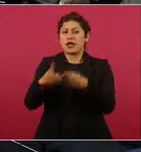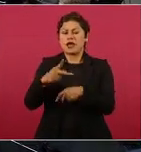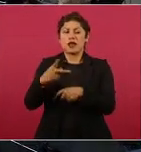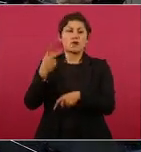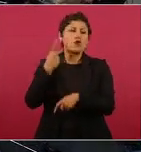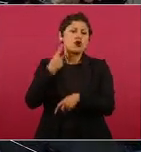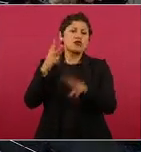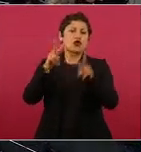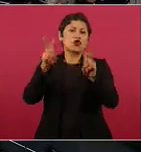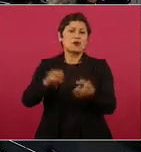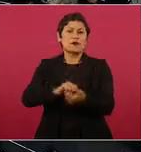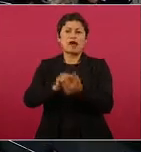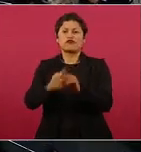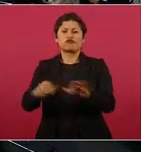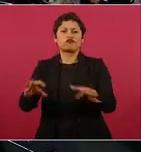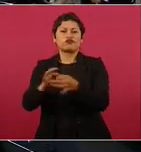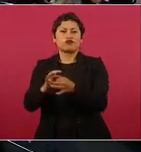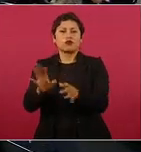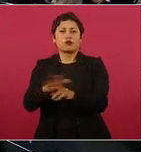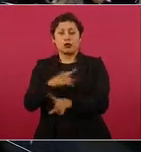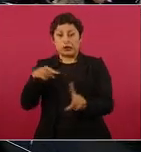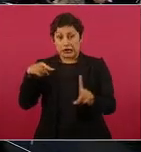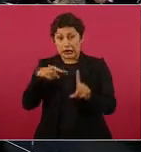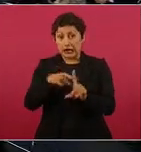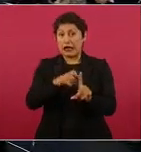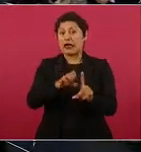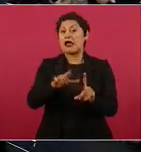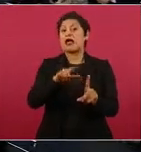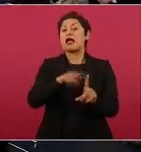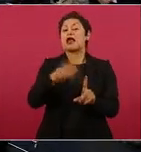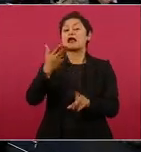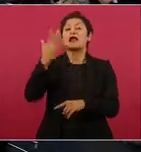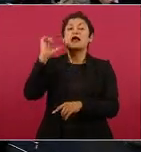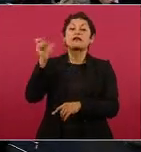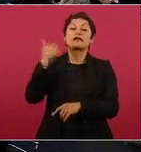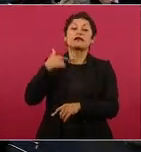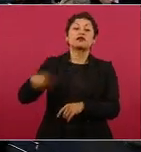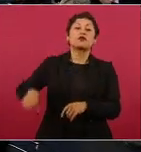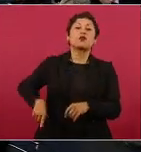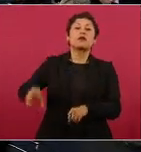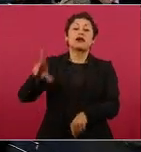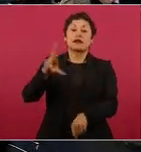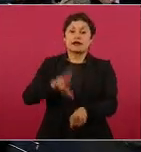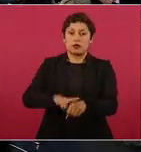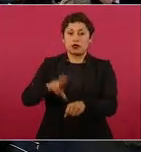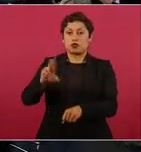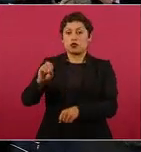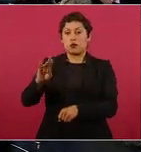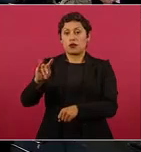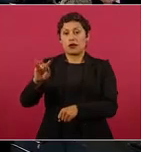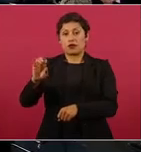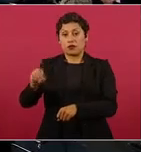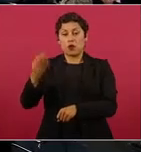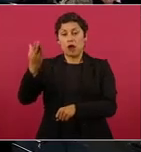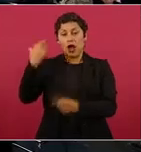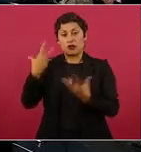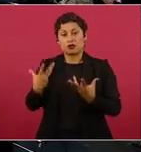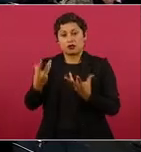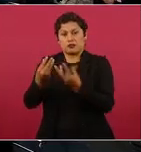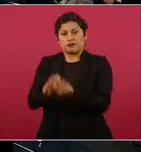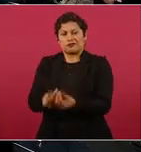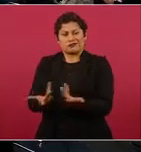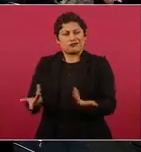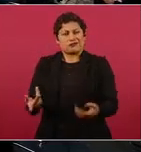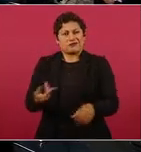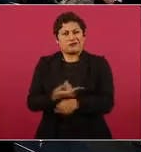fue asesor político del exgobernador del estado, Roberto Borge, como si haber trabajado con Roberto